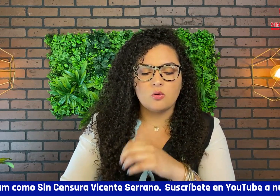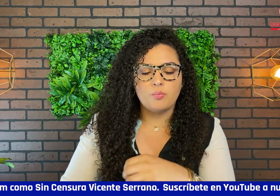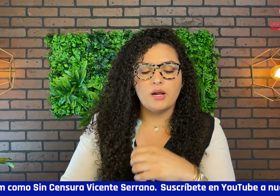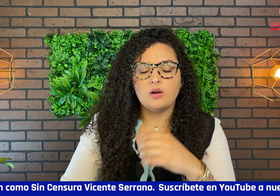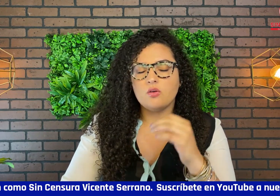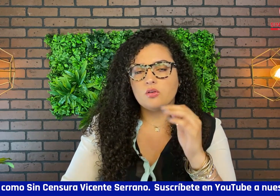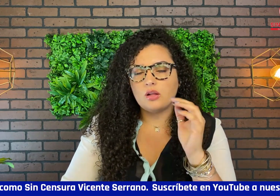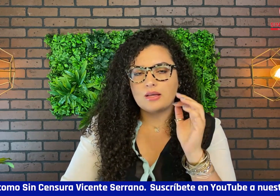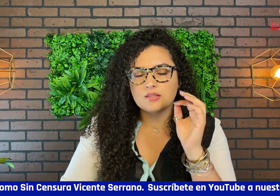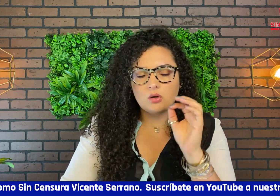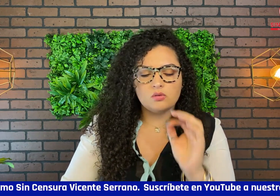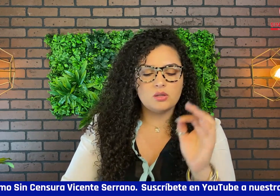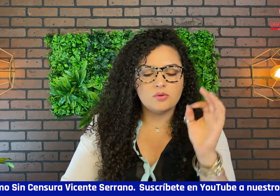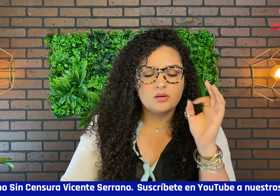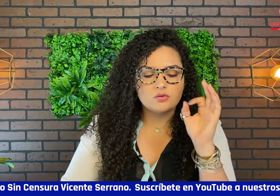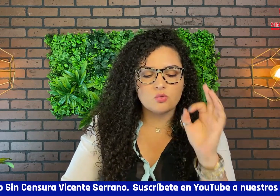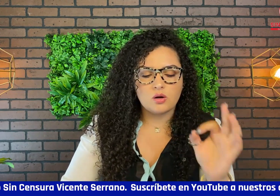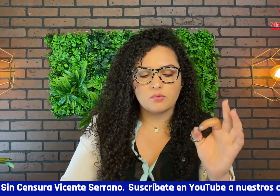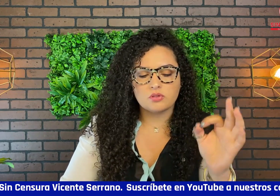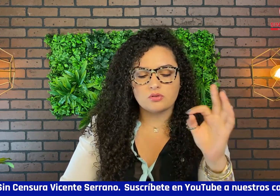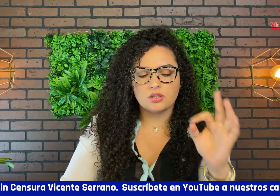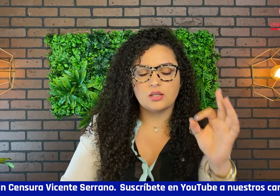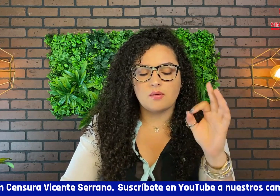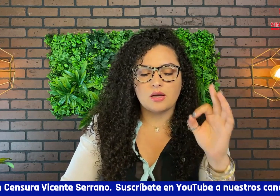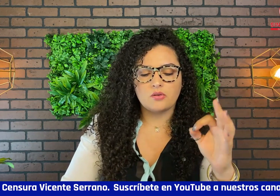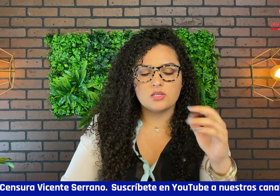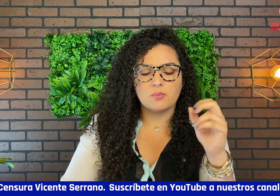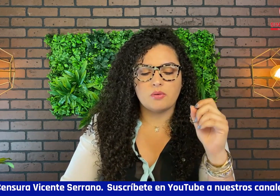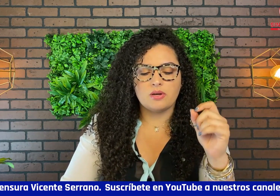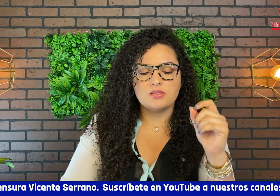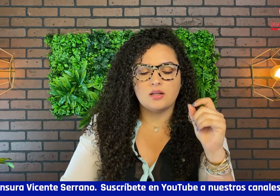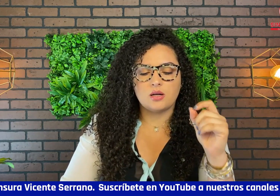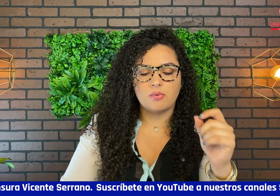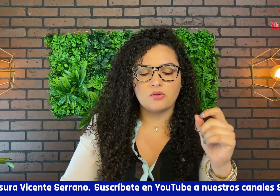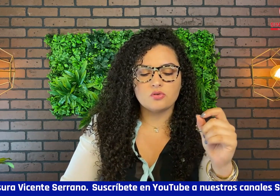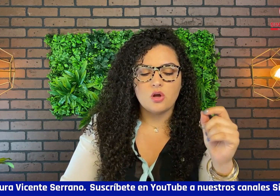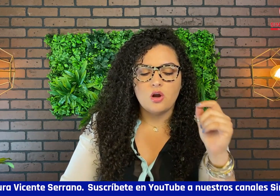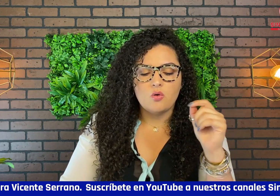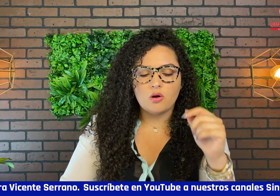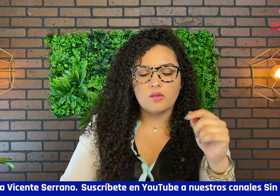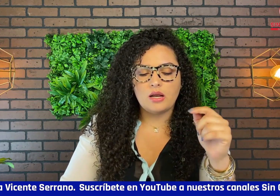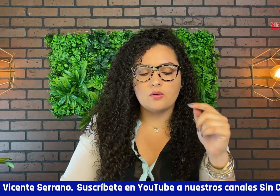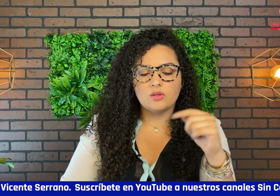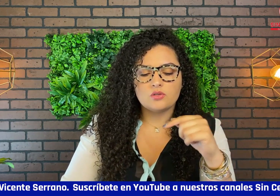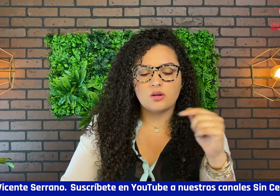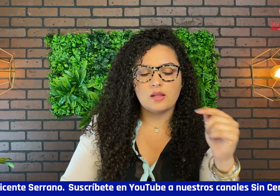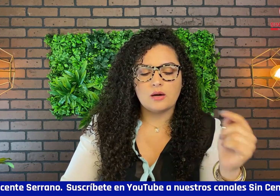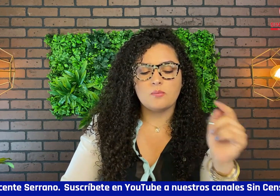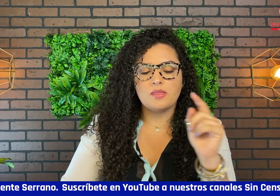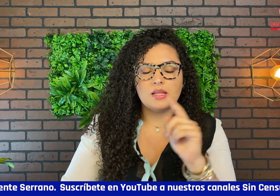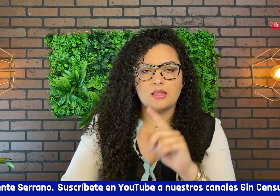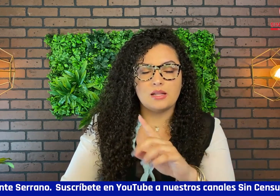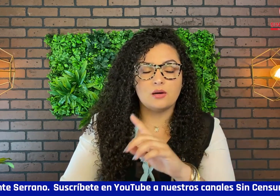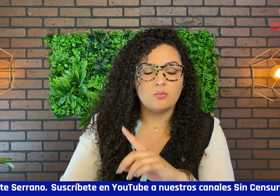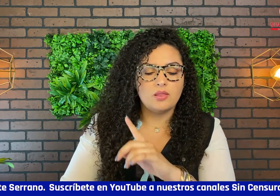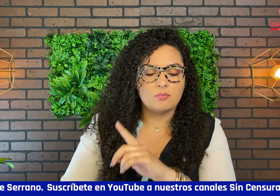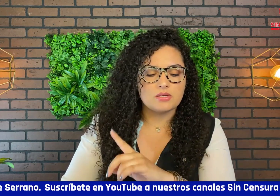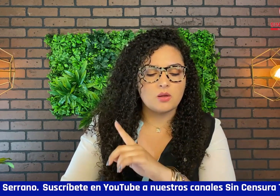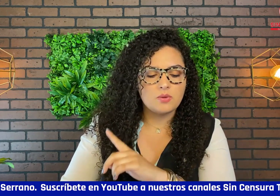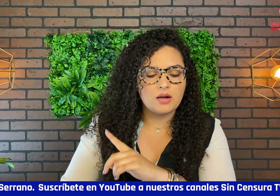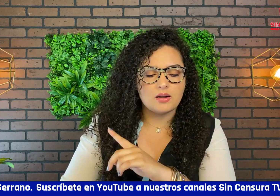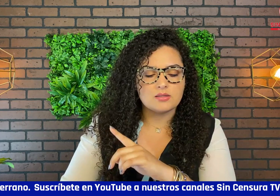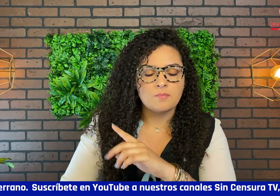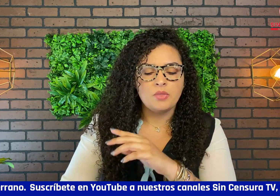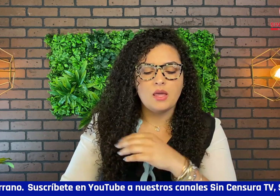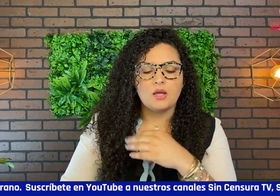Rancherías recuperaron hasta el último de los cuerpos de los 7 trabajadores que permanecieron atrapados luego de la inundación y del derrumbe del